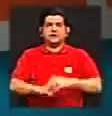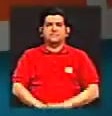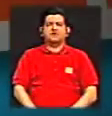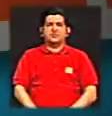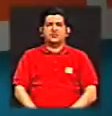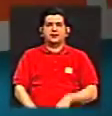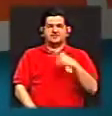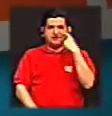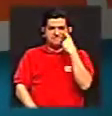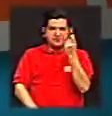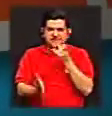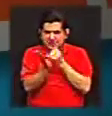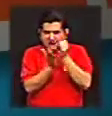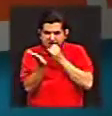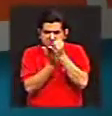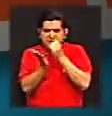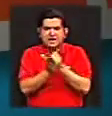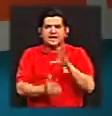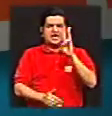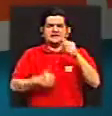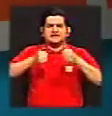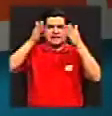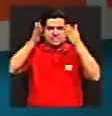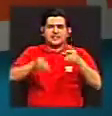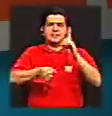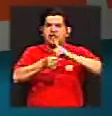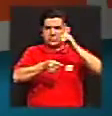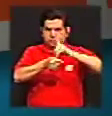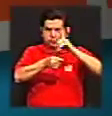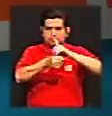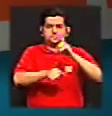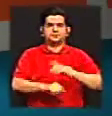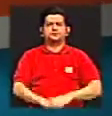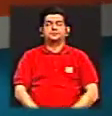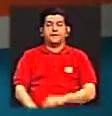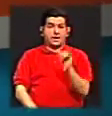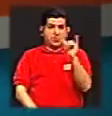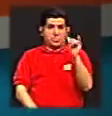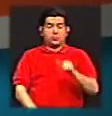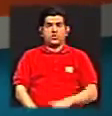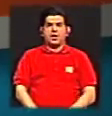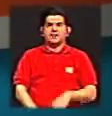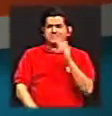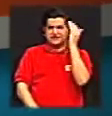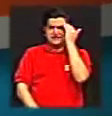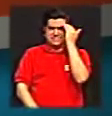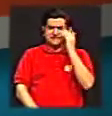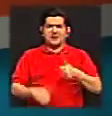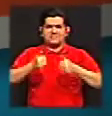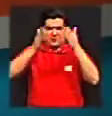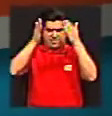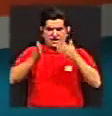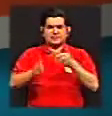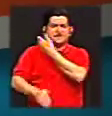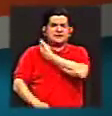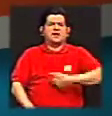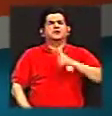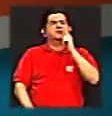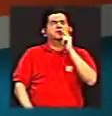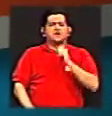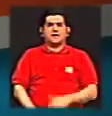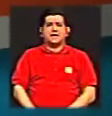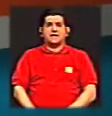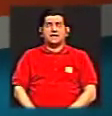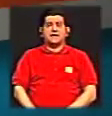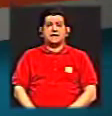la Fiscalía investiga a 6 candidatos a diputados. También, conozca a su candidato presidencial. Y en nuestras